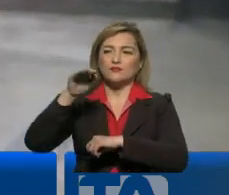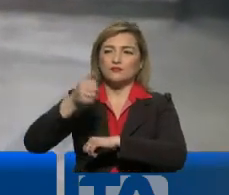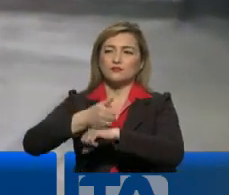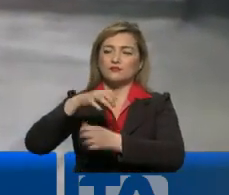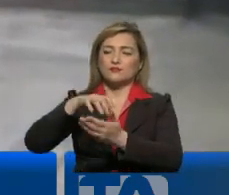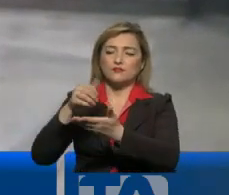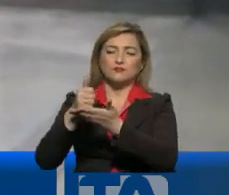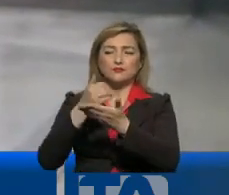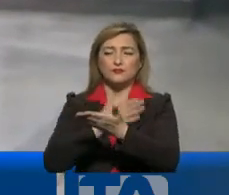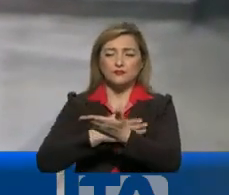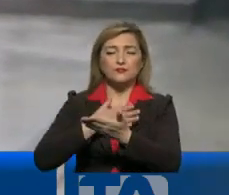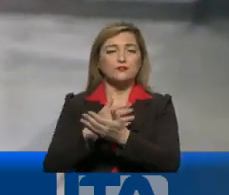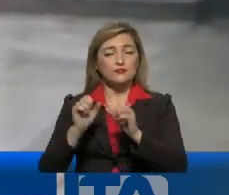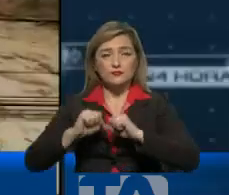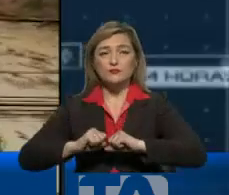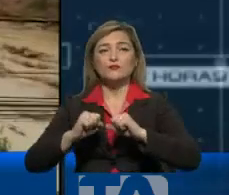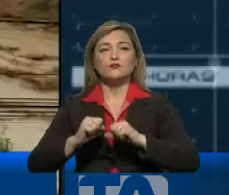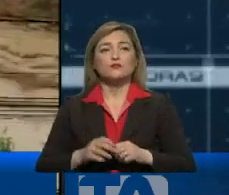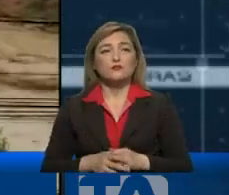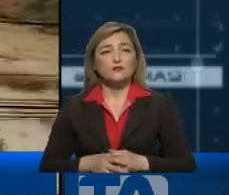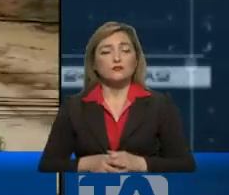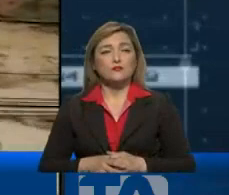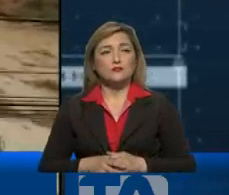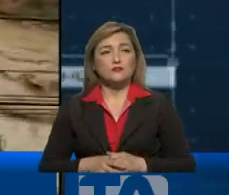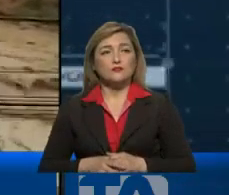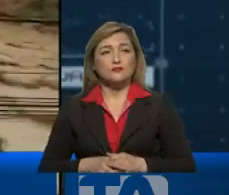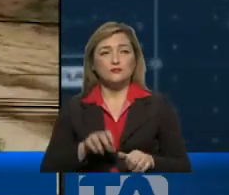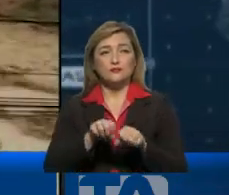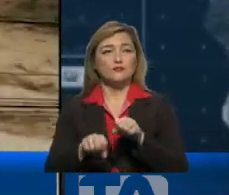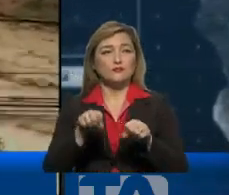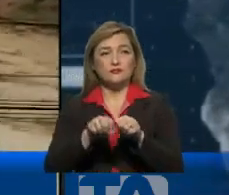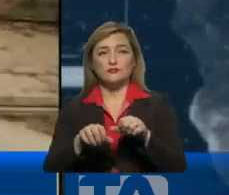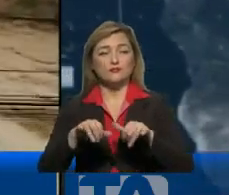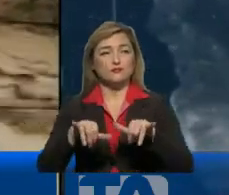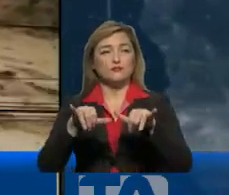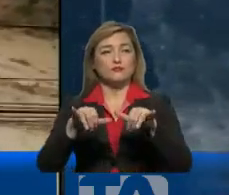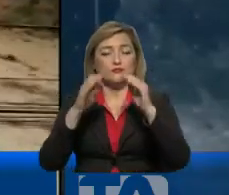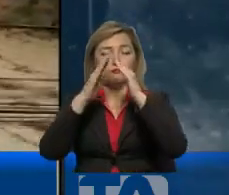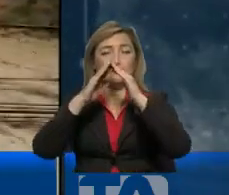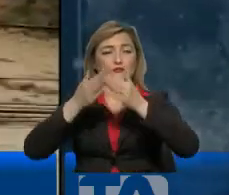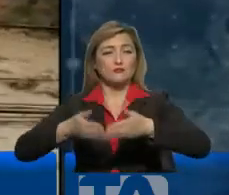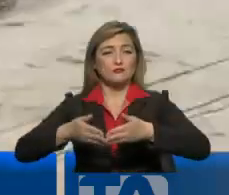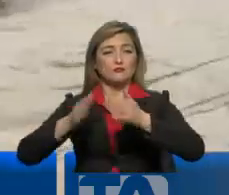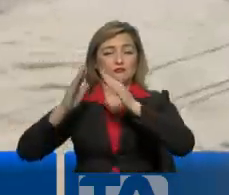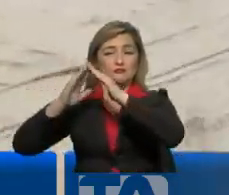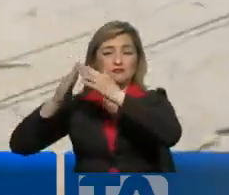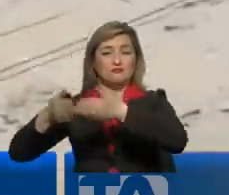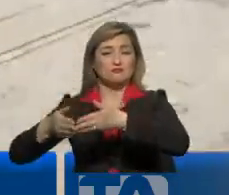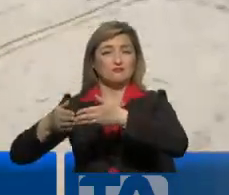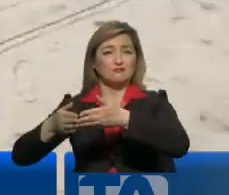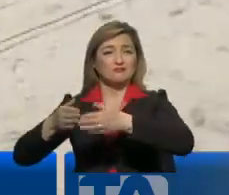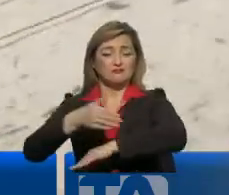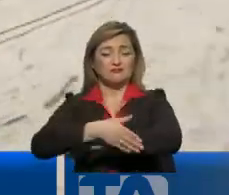que nos puedan dar la mano para poder dirigir. Pasaban las horas y la destrucción continuaba. Las casas seguían cayendo y las